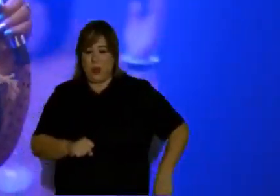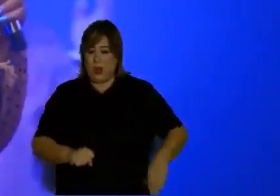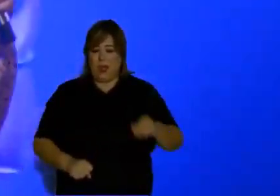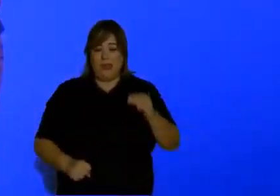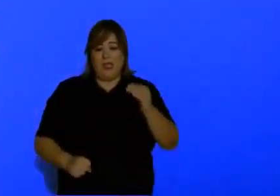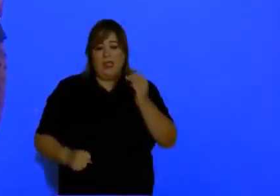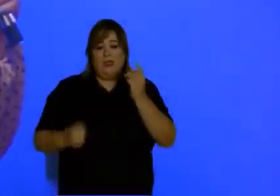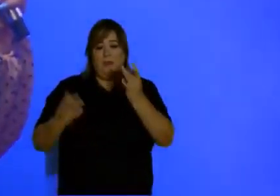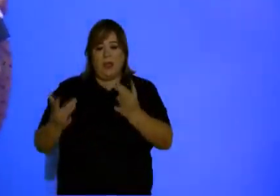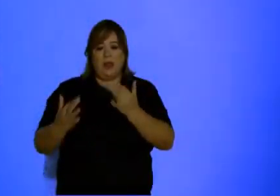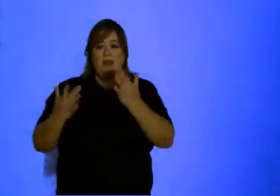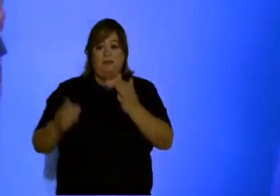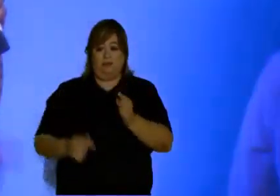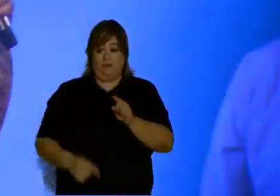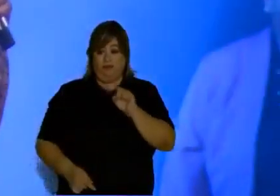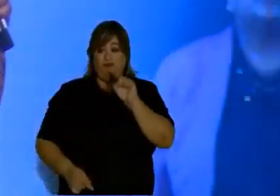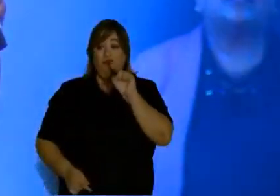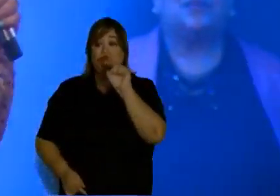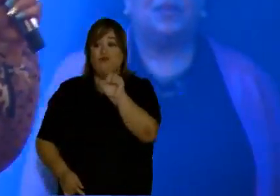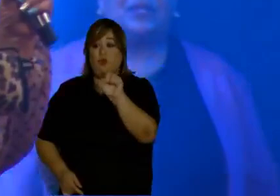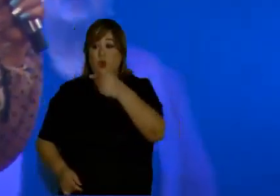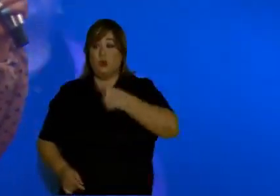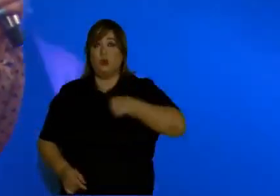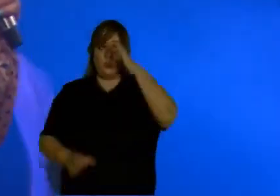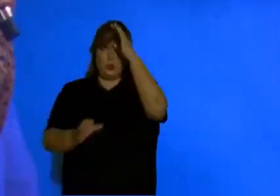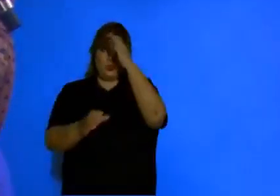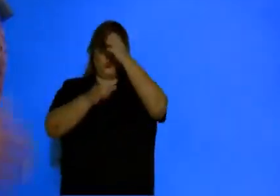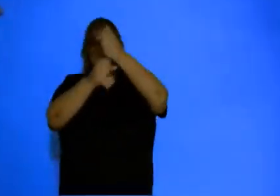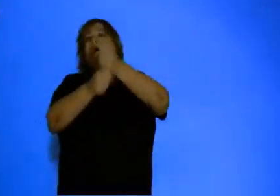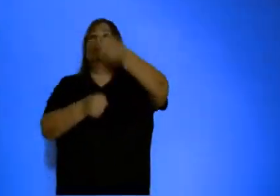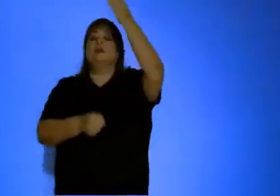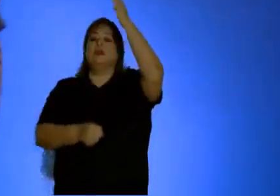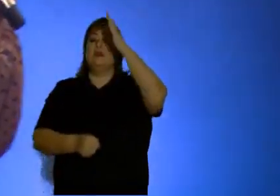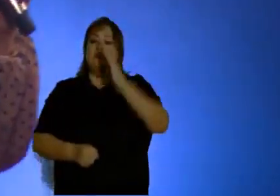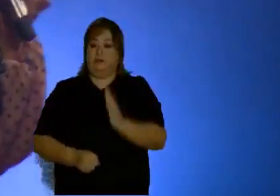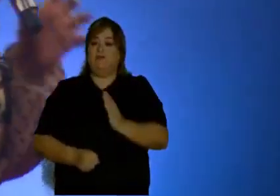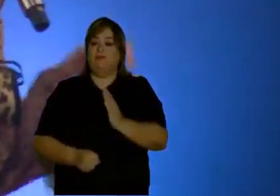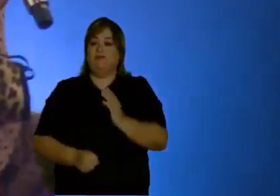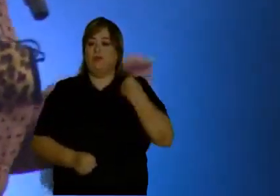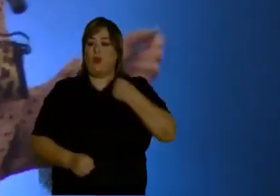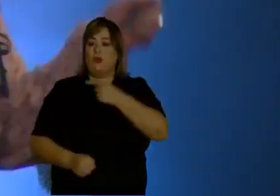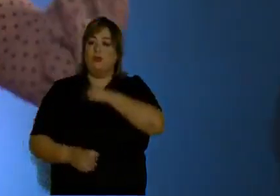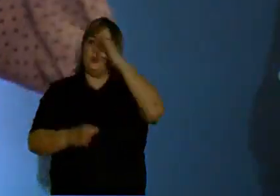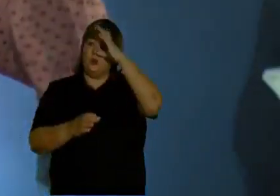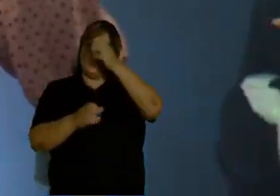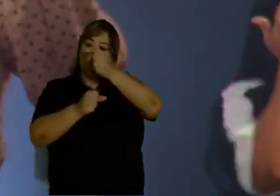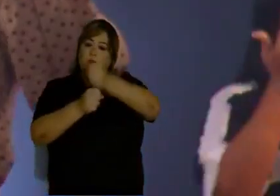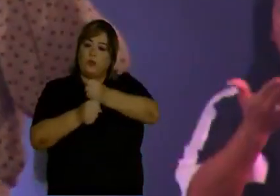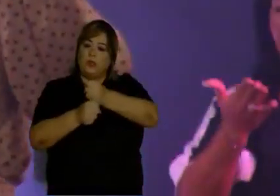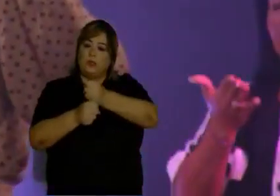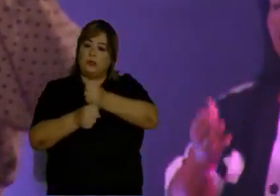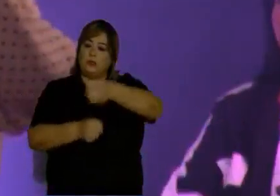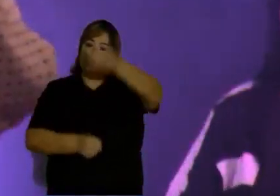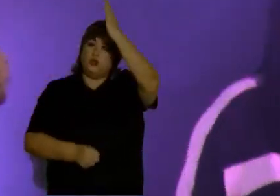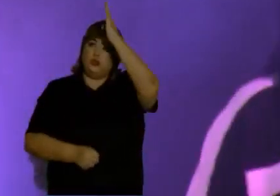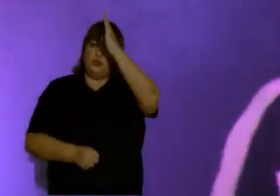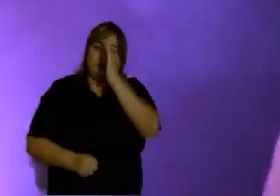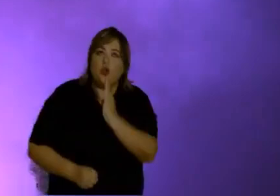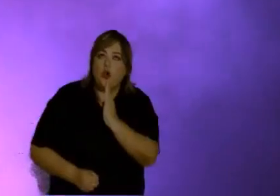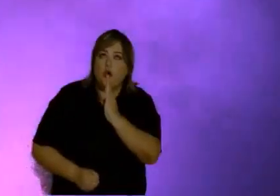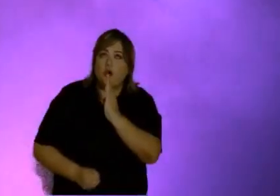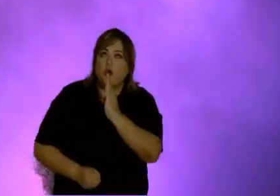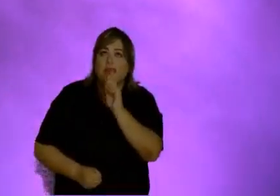implica que usted tiene confianza en el Señor, que confía en el Señor. Confía en Él y Él